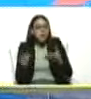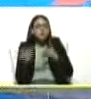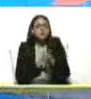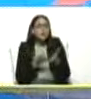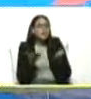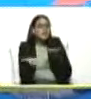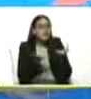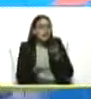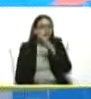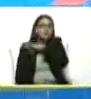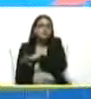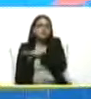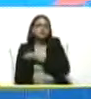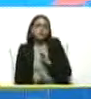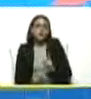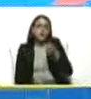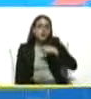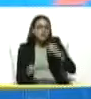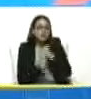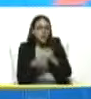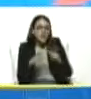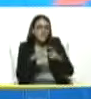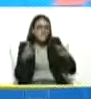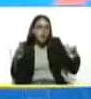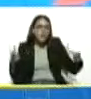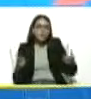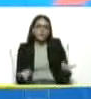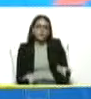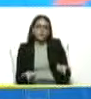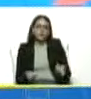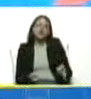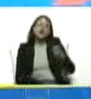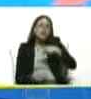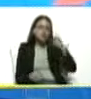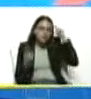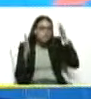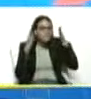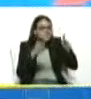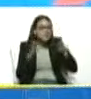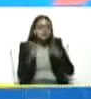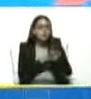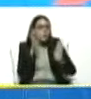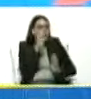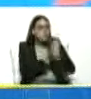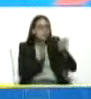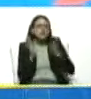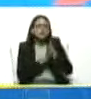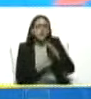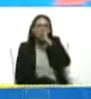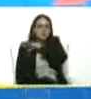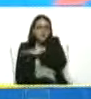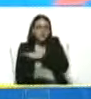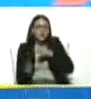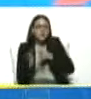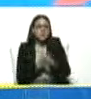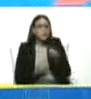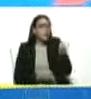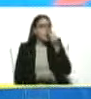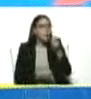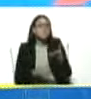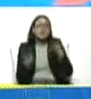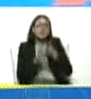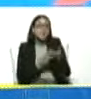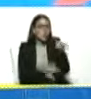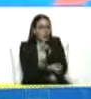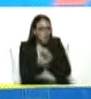es perfecto. El crecimiento de bienes y servicios, el crecimiento de beneficios